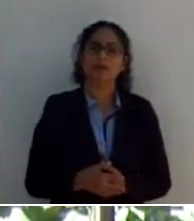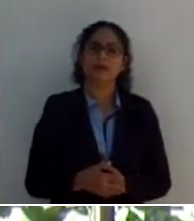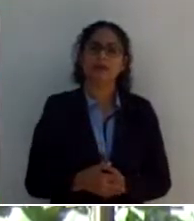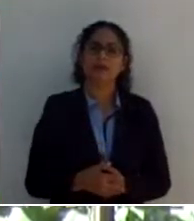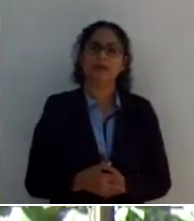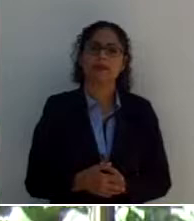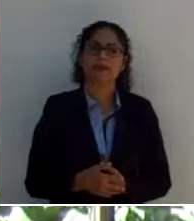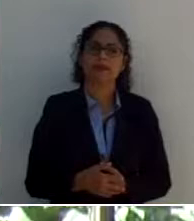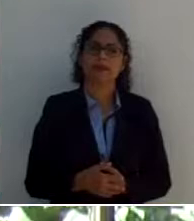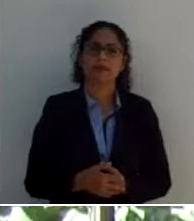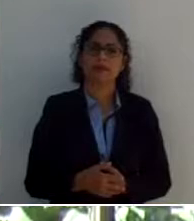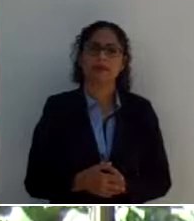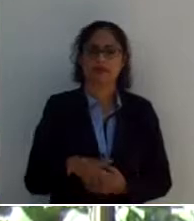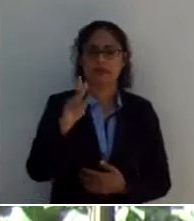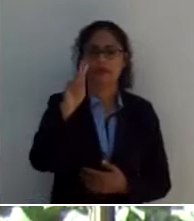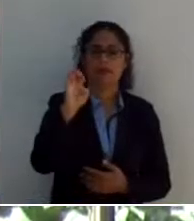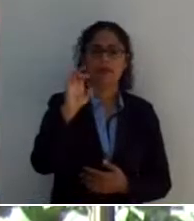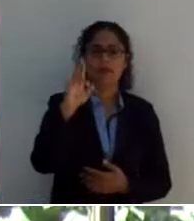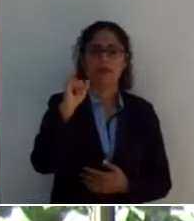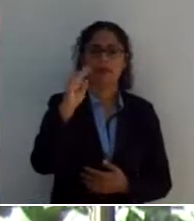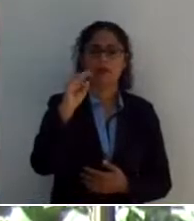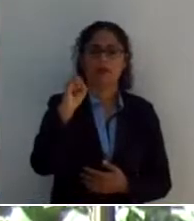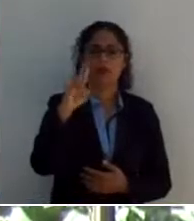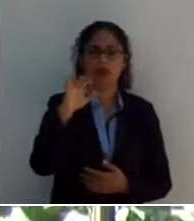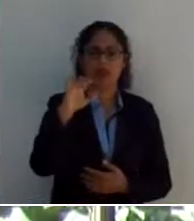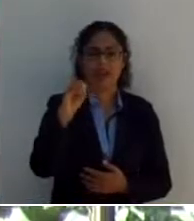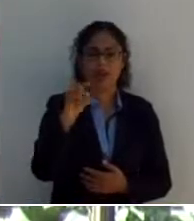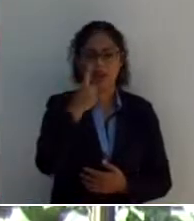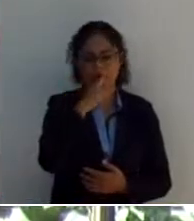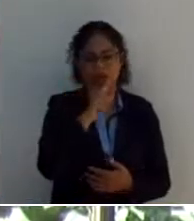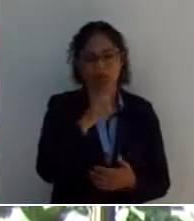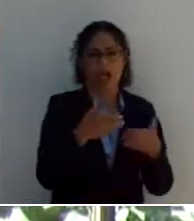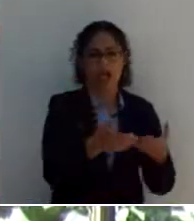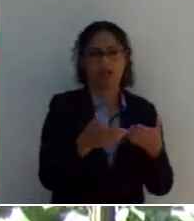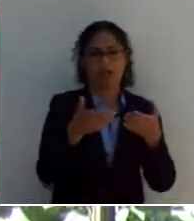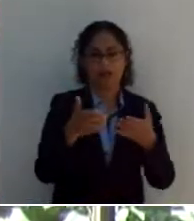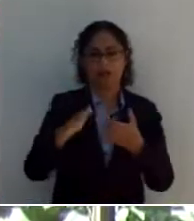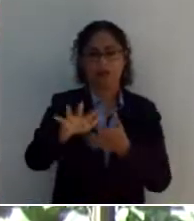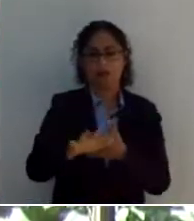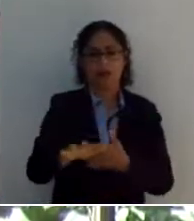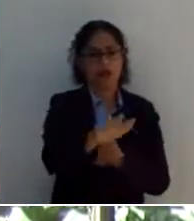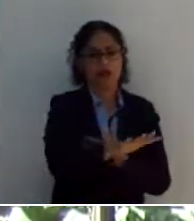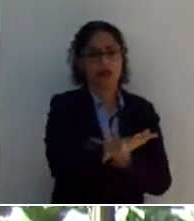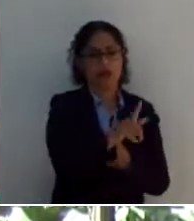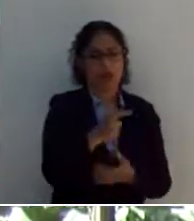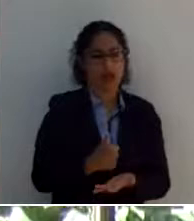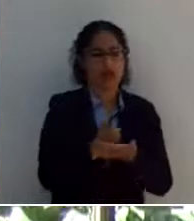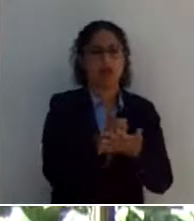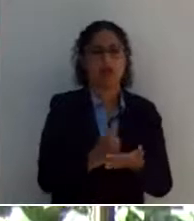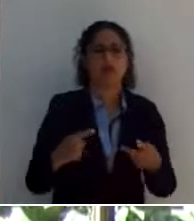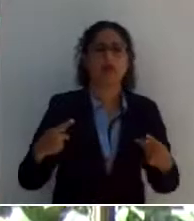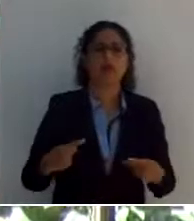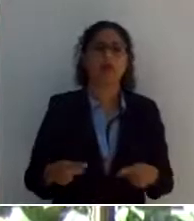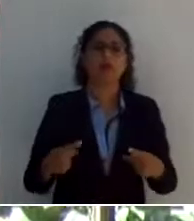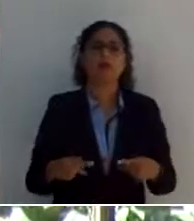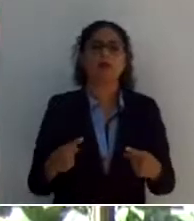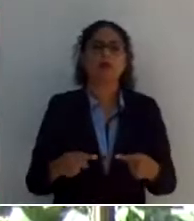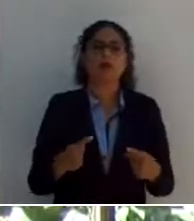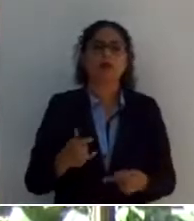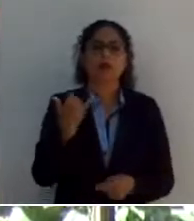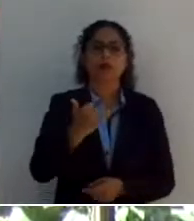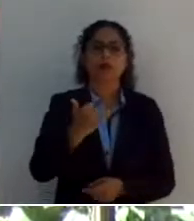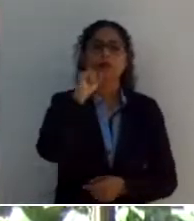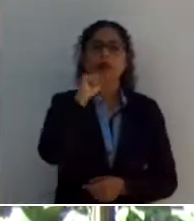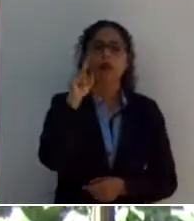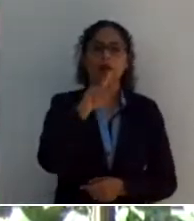con perifoneo en las calles, en las colonias, auxiliando a la población y en algunos